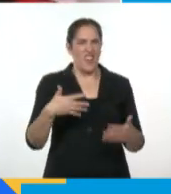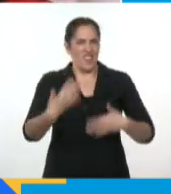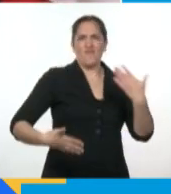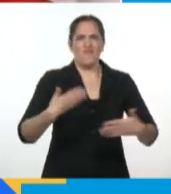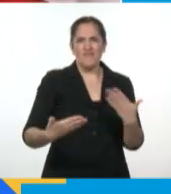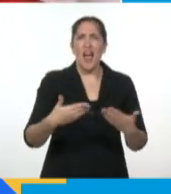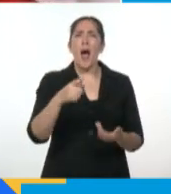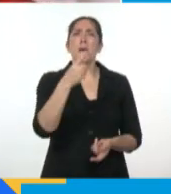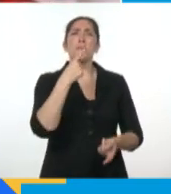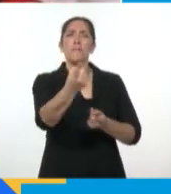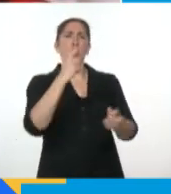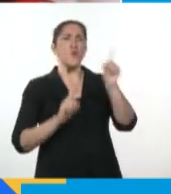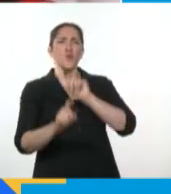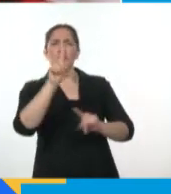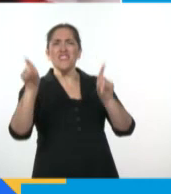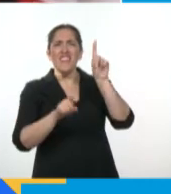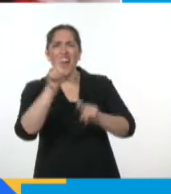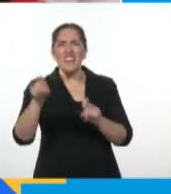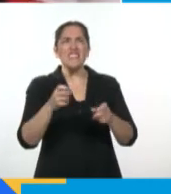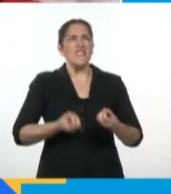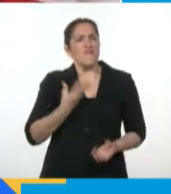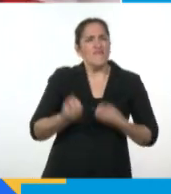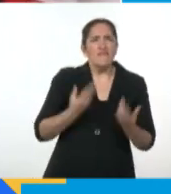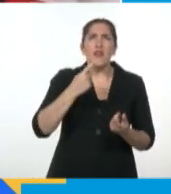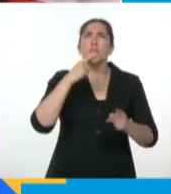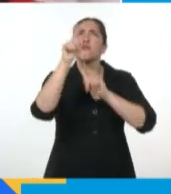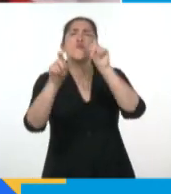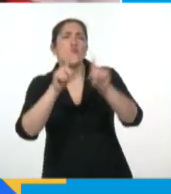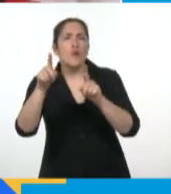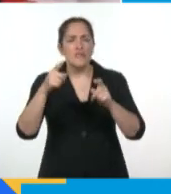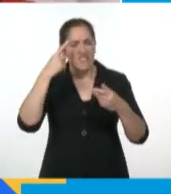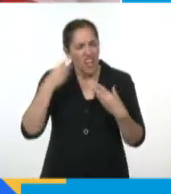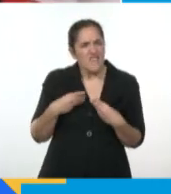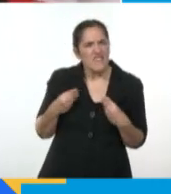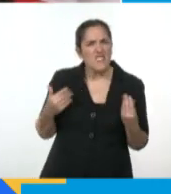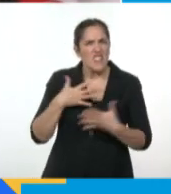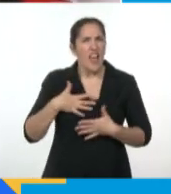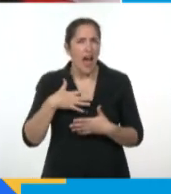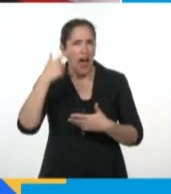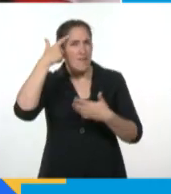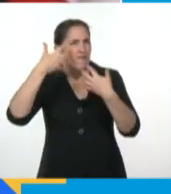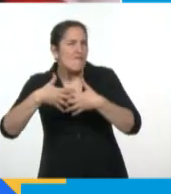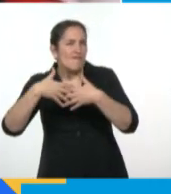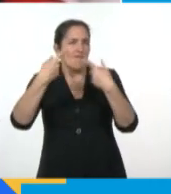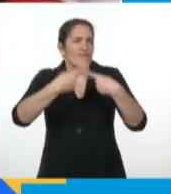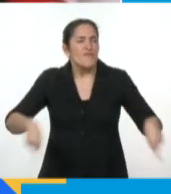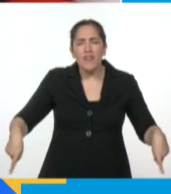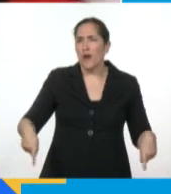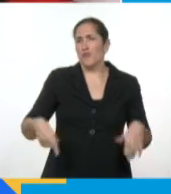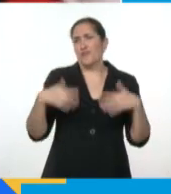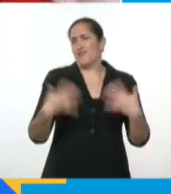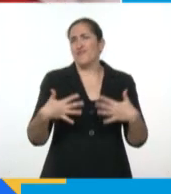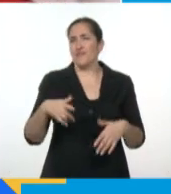sus preguntas, sus inquietudes, sus nuevas manifestaciones de sensibilidad, de sentimientos. Yo estoy